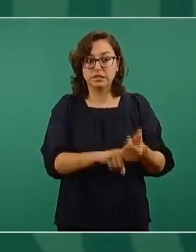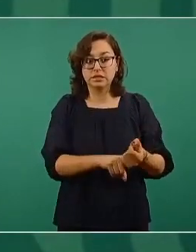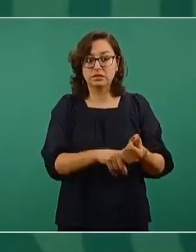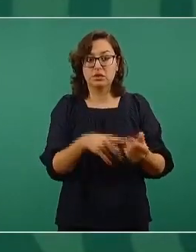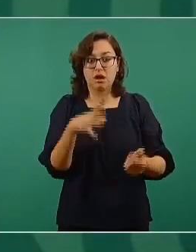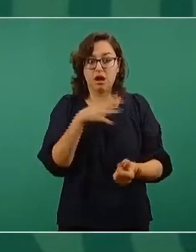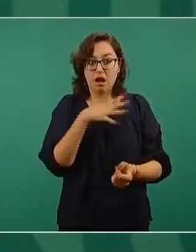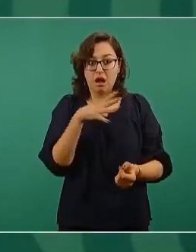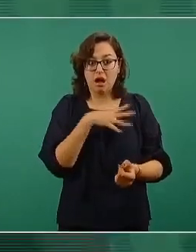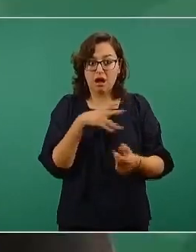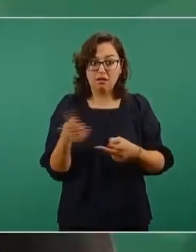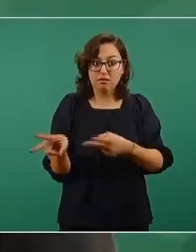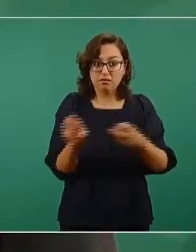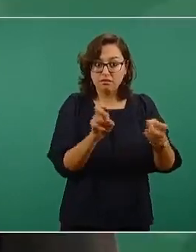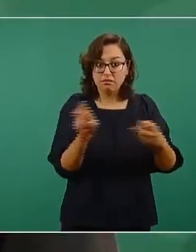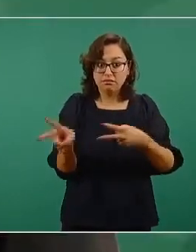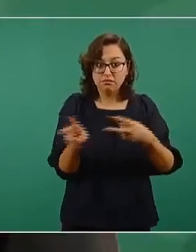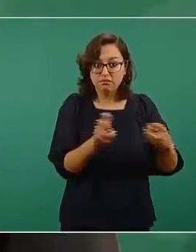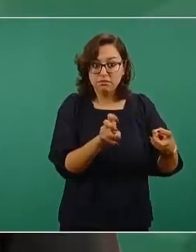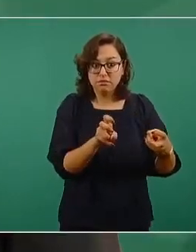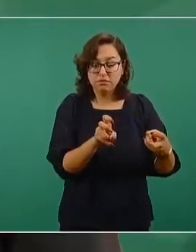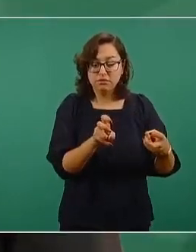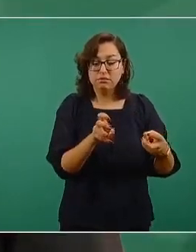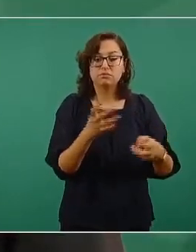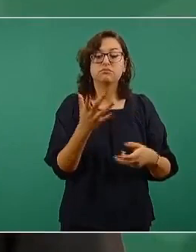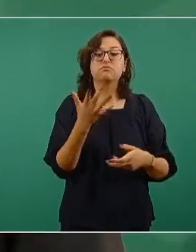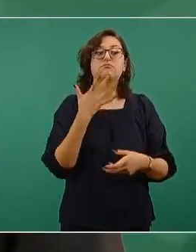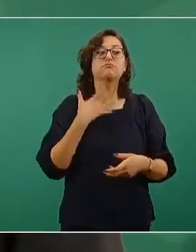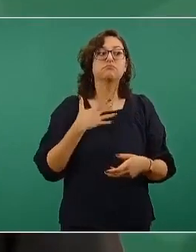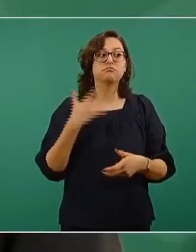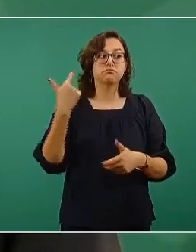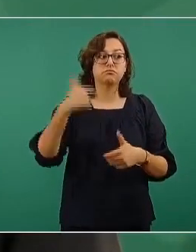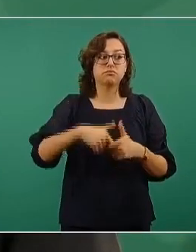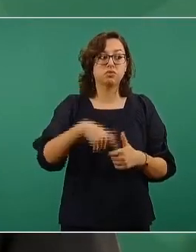instalaciones de tomas clandestinas en sus predios,